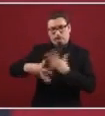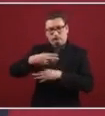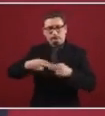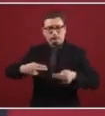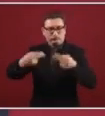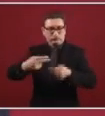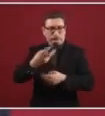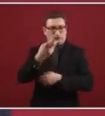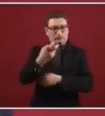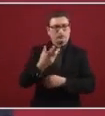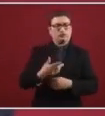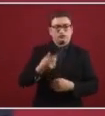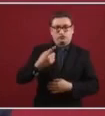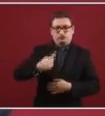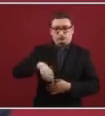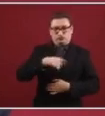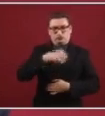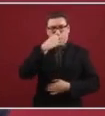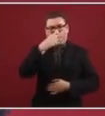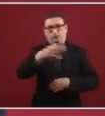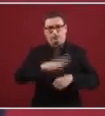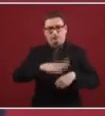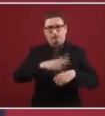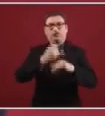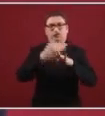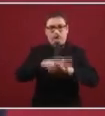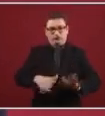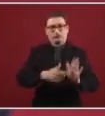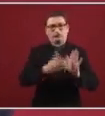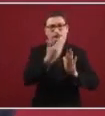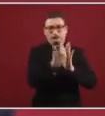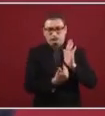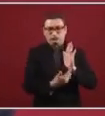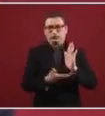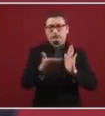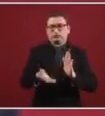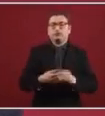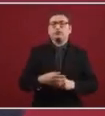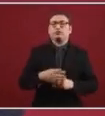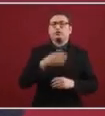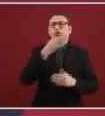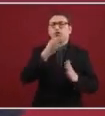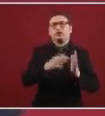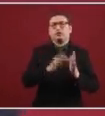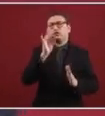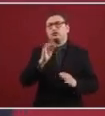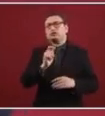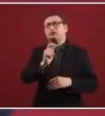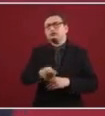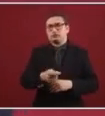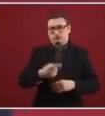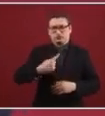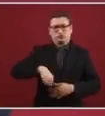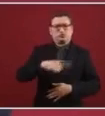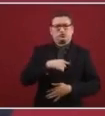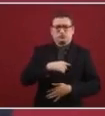Entonces, vamos a informarles, les adelanto de que vamos